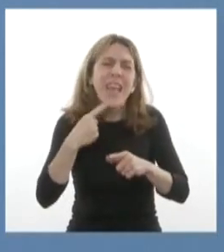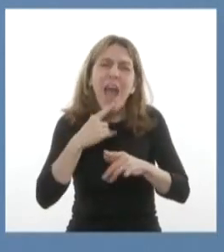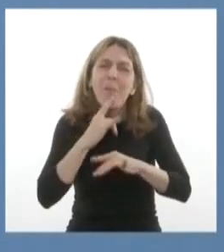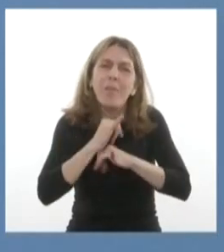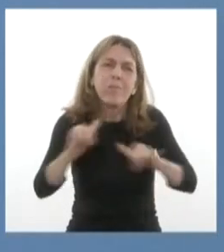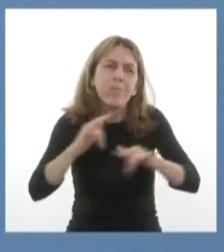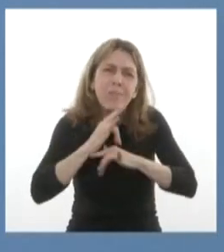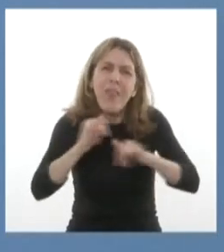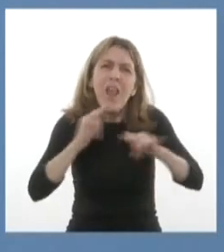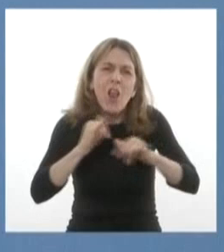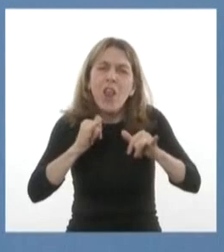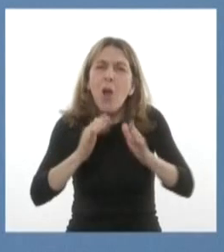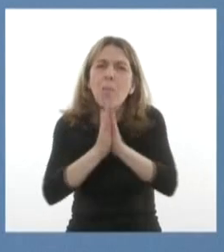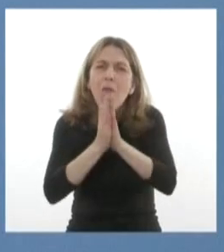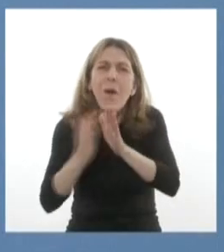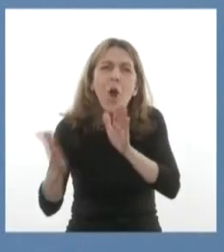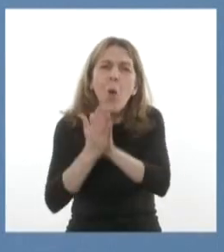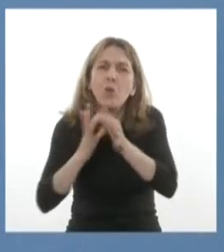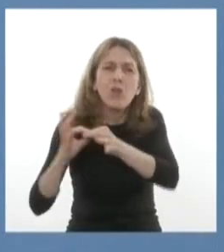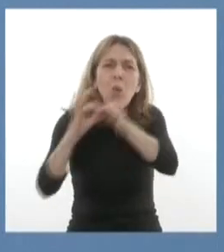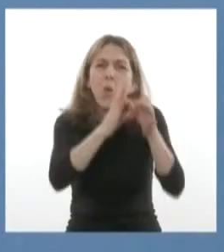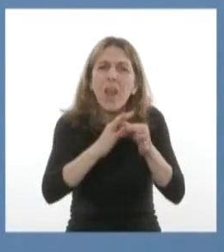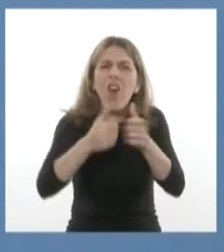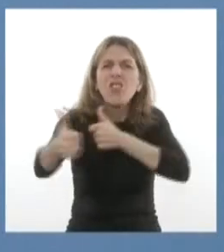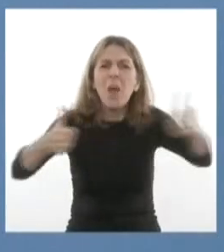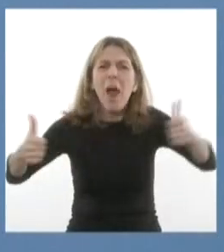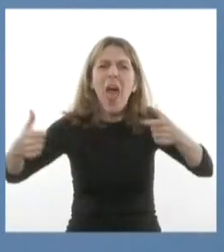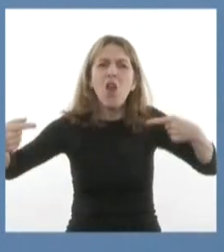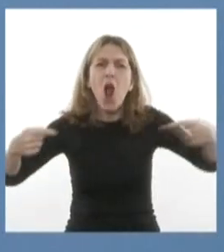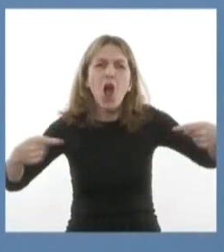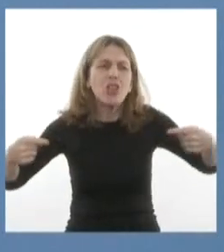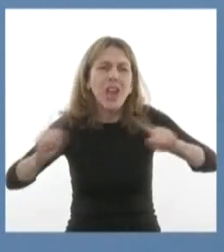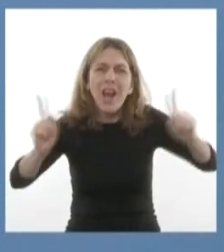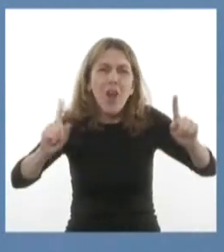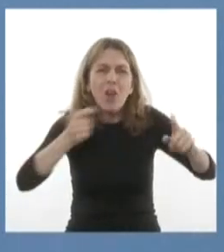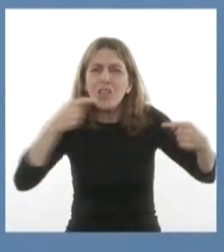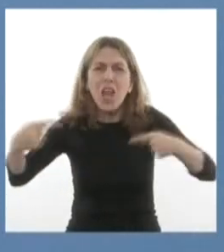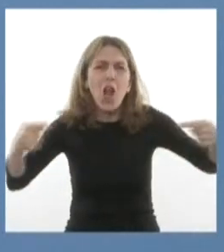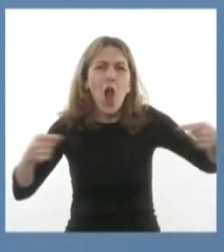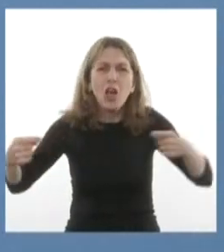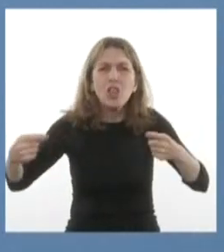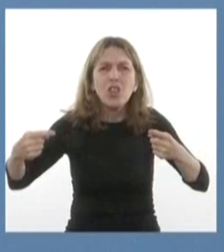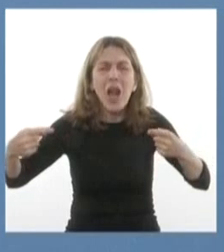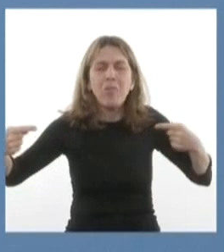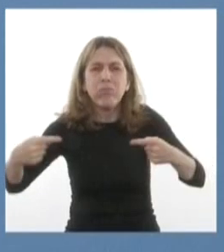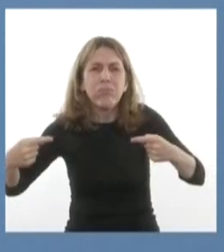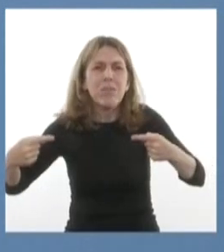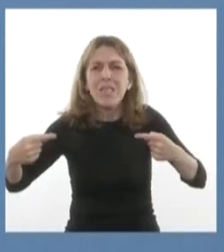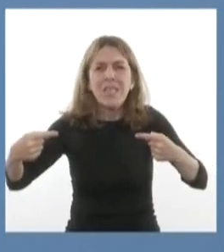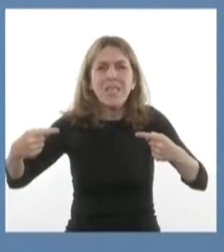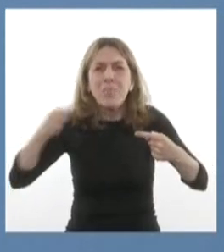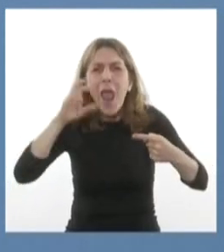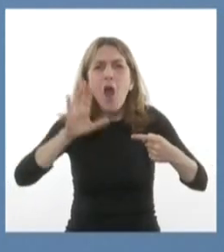estemos unidos, a que no nos separemos más, que ya tanta división nos complota contra nuestro futuro.